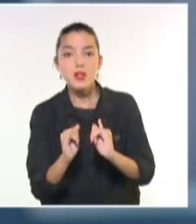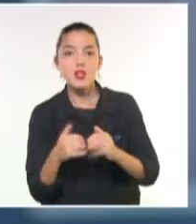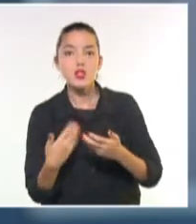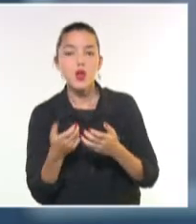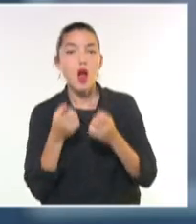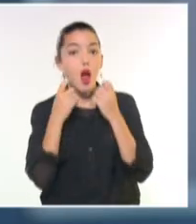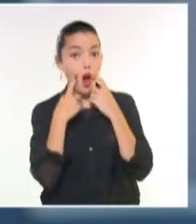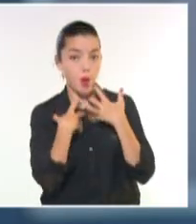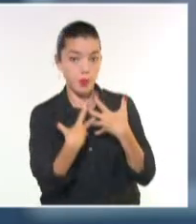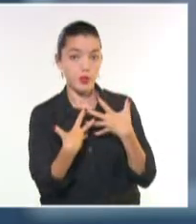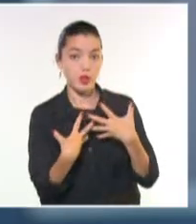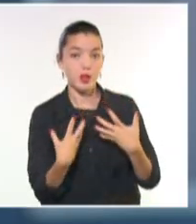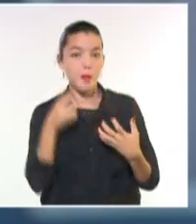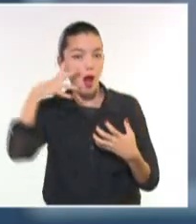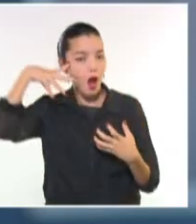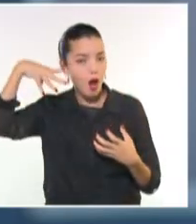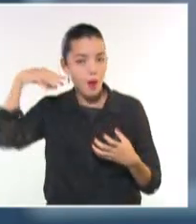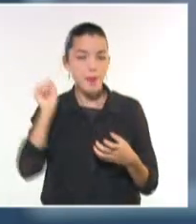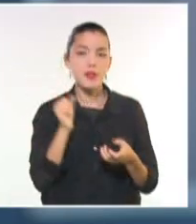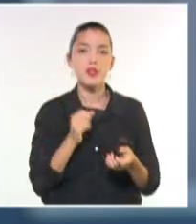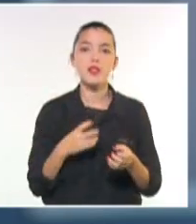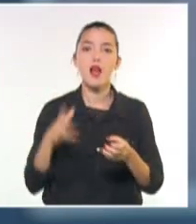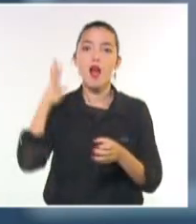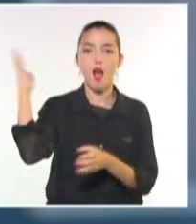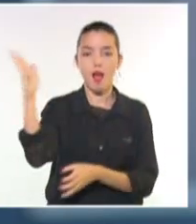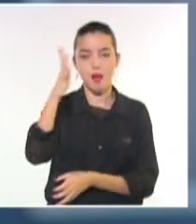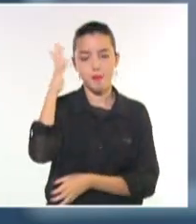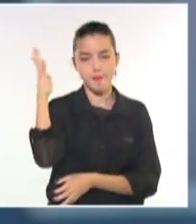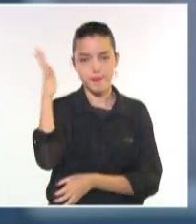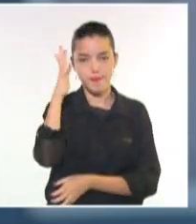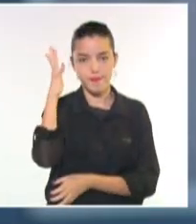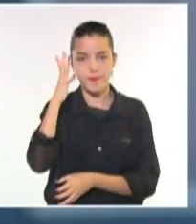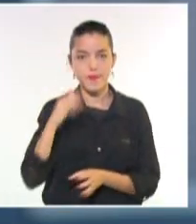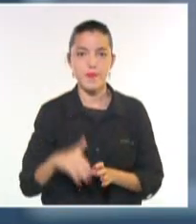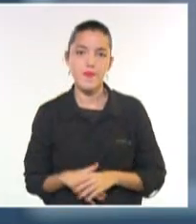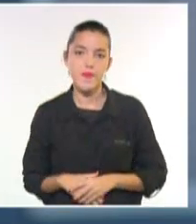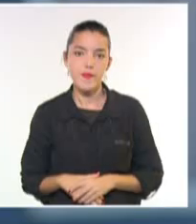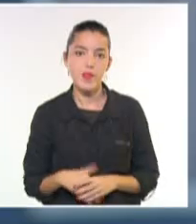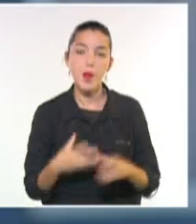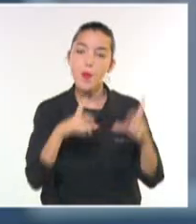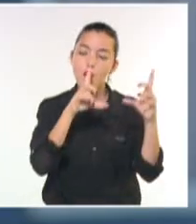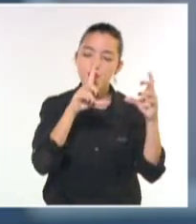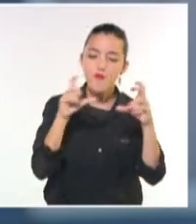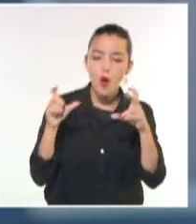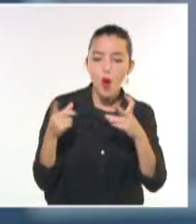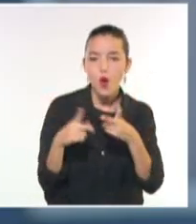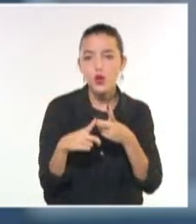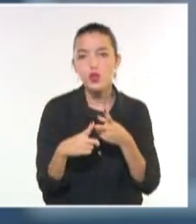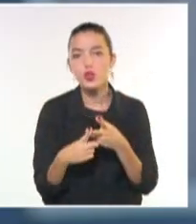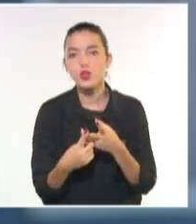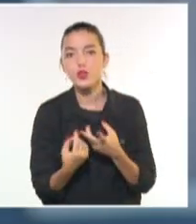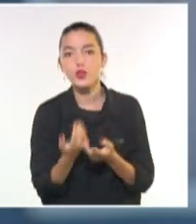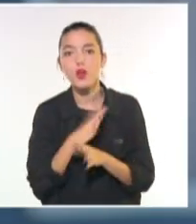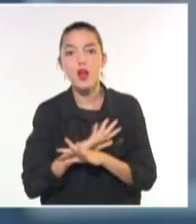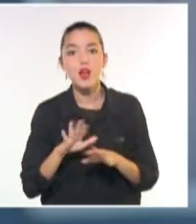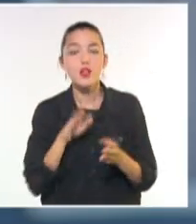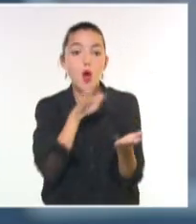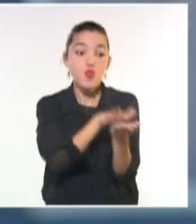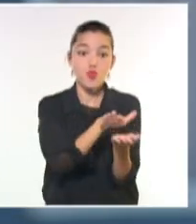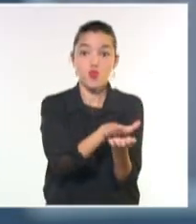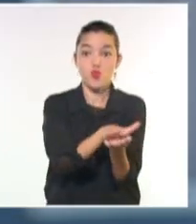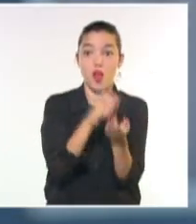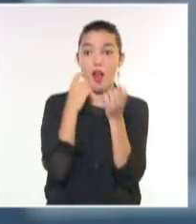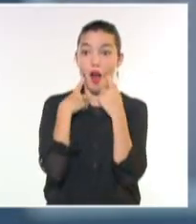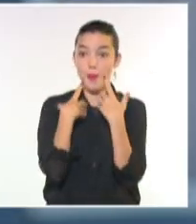fenómenos vinculados a la meteorología. Hablamos de imágenes, de fotografías, que son a la vez registros esenciales para el desarrollo